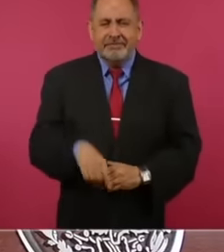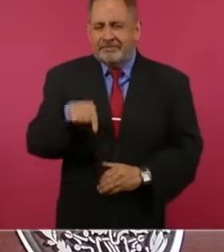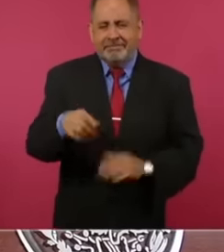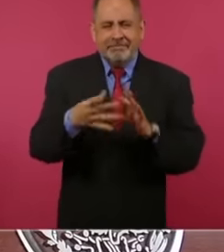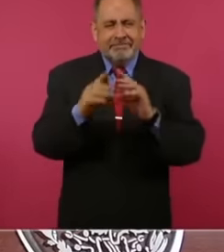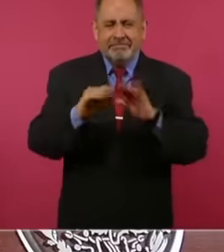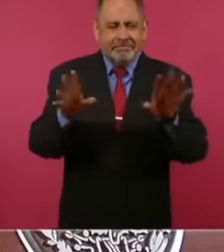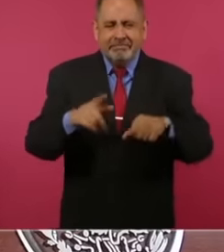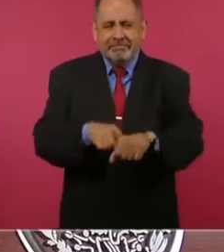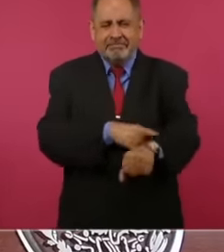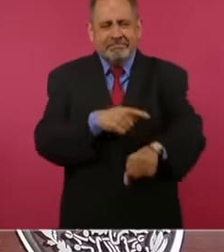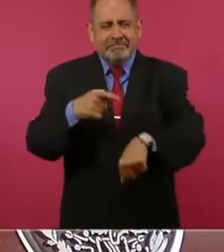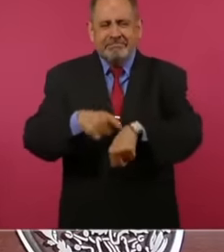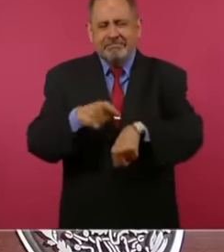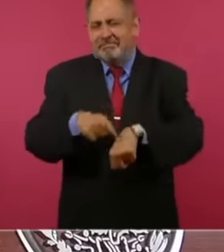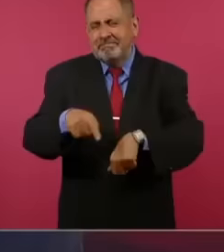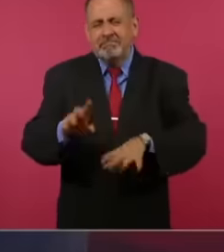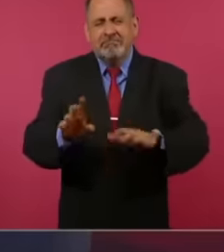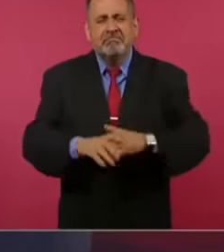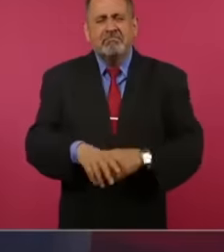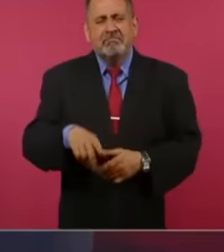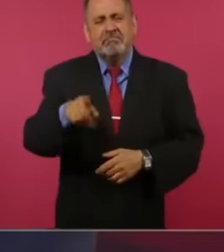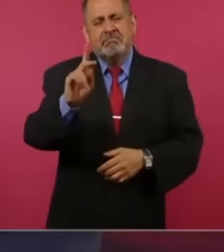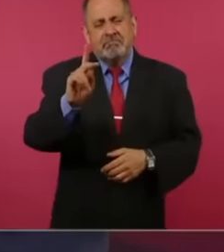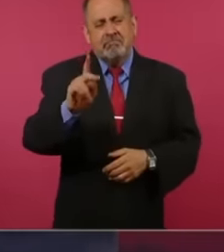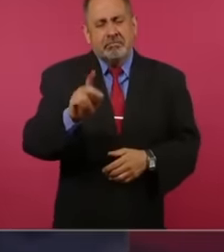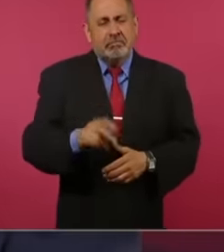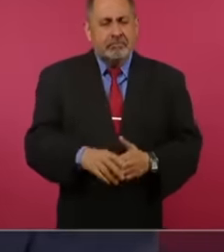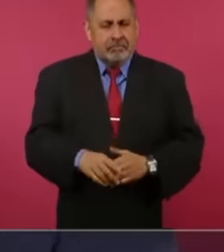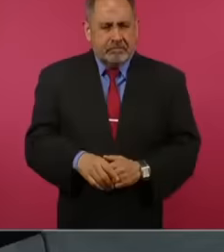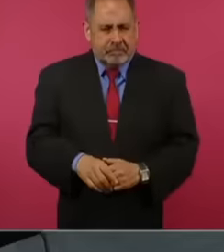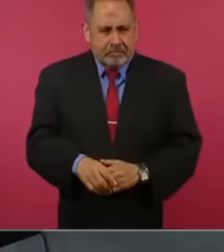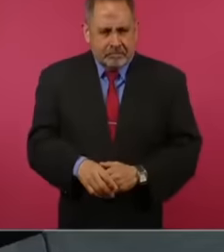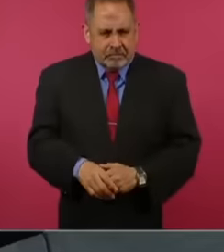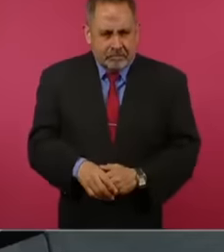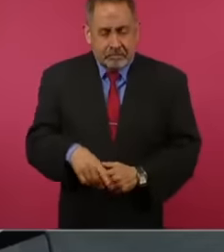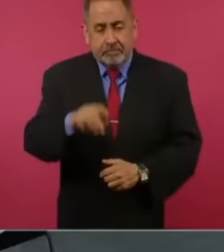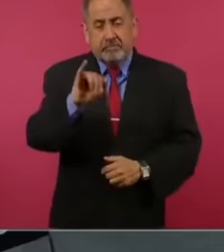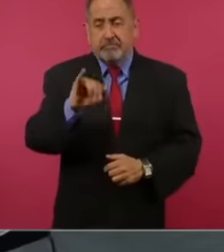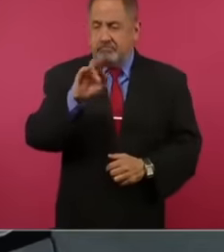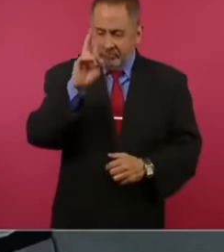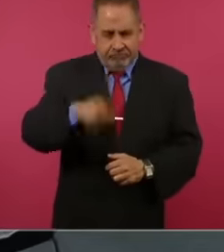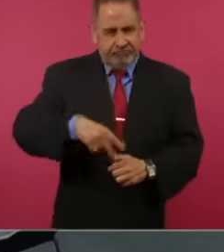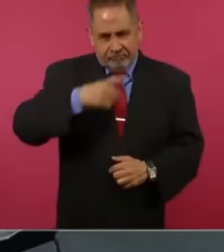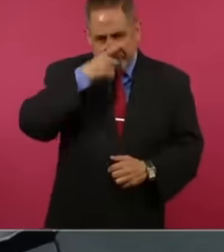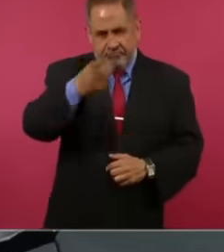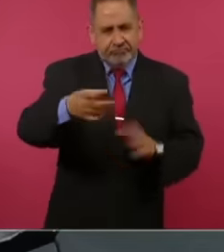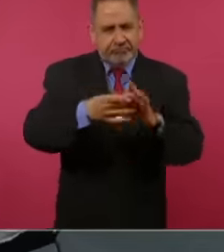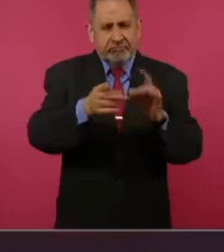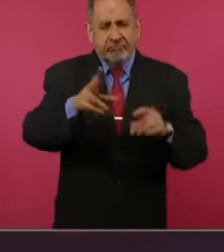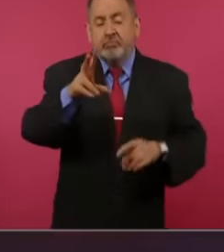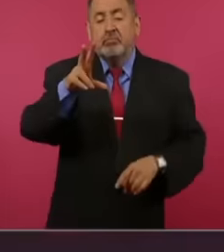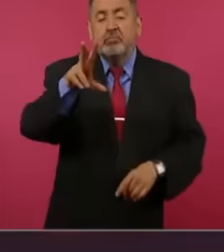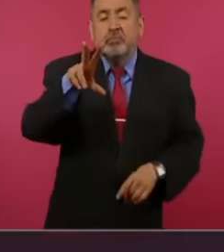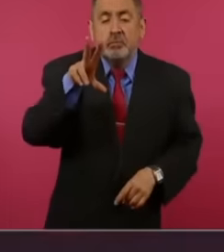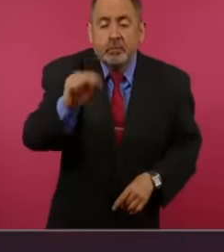Aclarar, porque nos llevaría mucho tiempo. Pero sí. Pero aquí con la SEDENA sí fue. Sí, te puedo decir que no hay